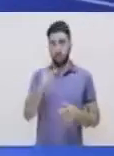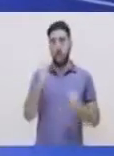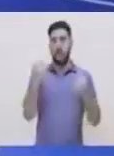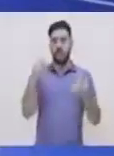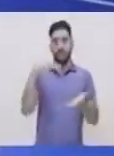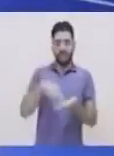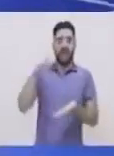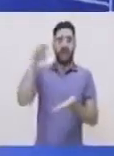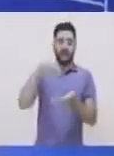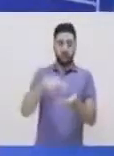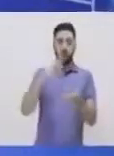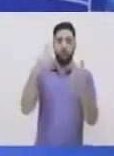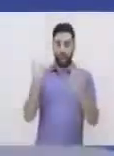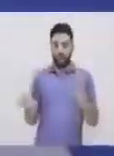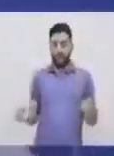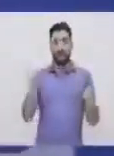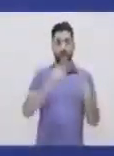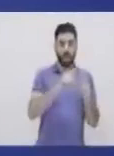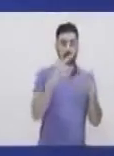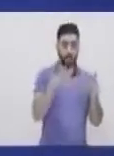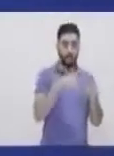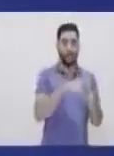Vamos de regreso.